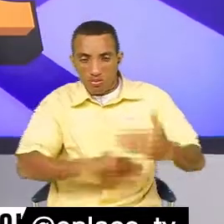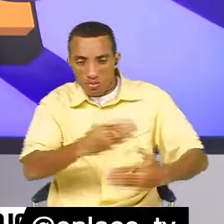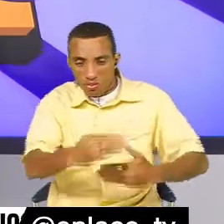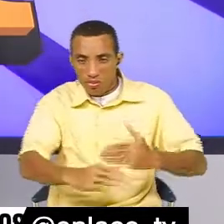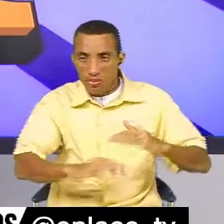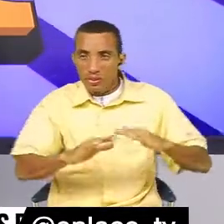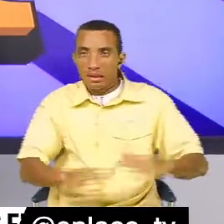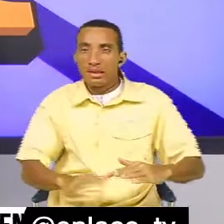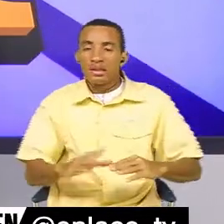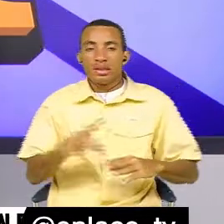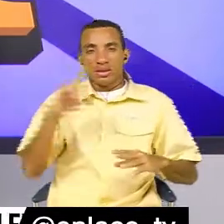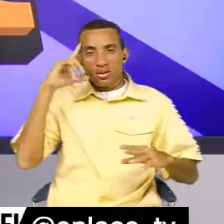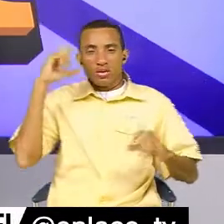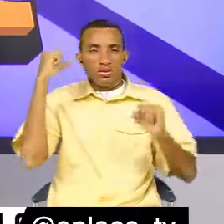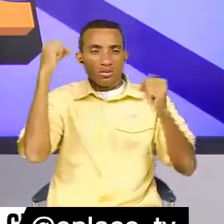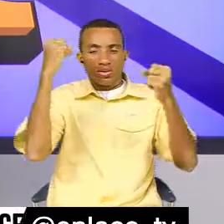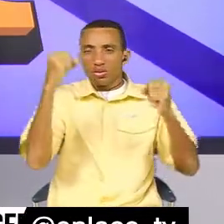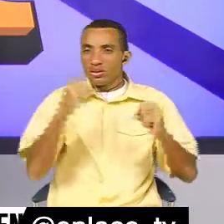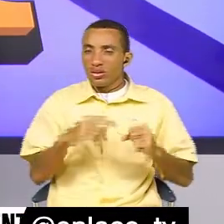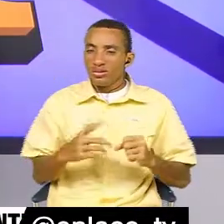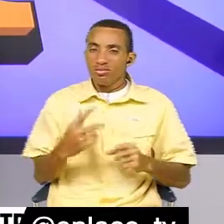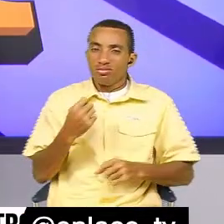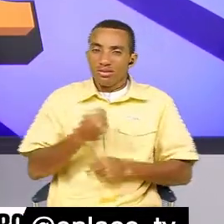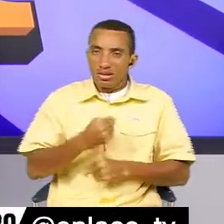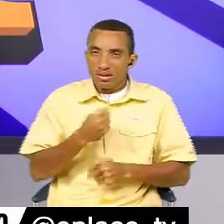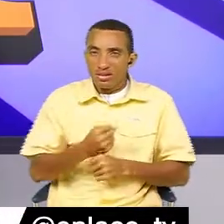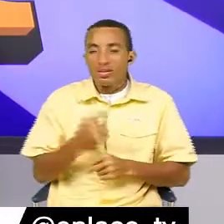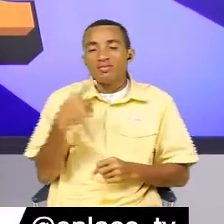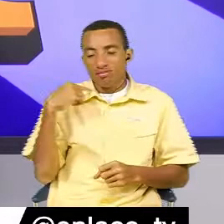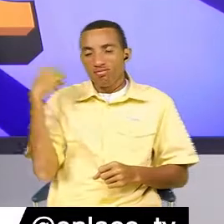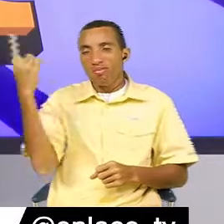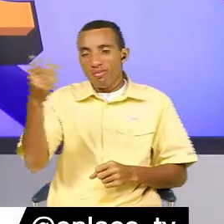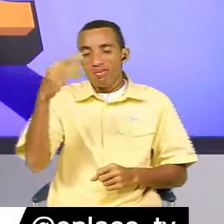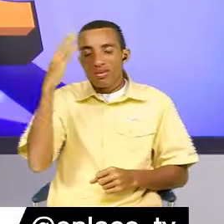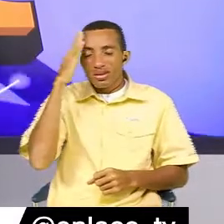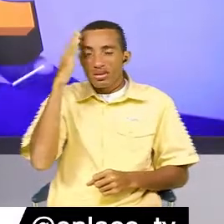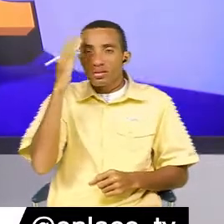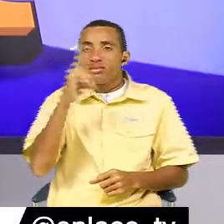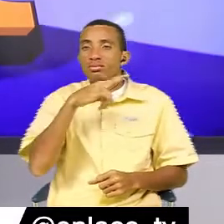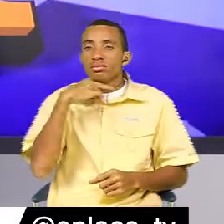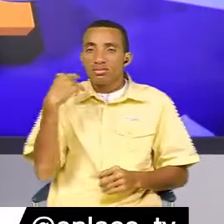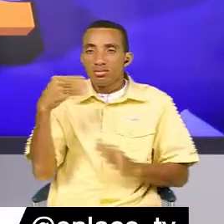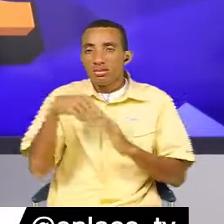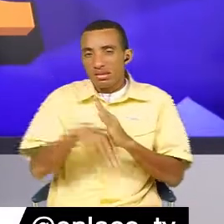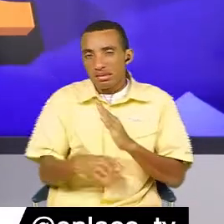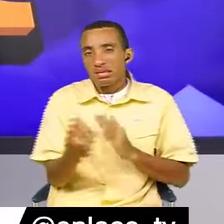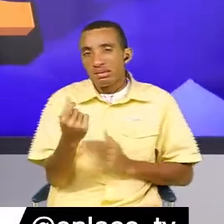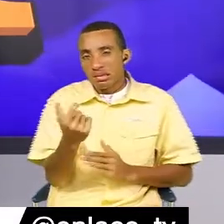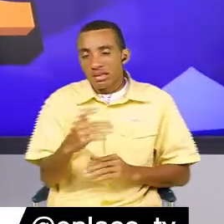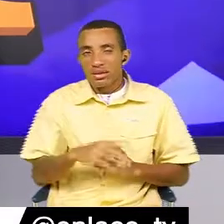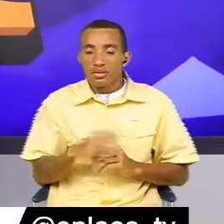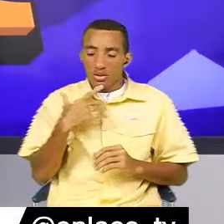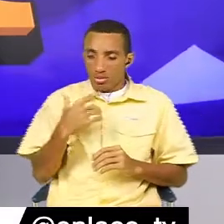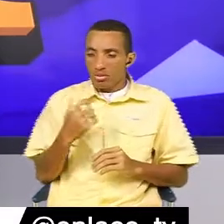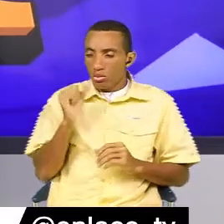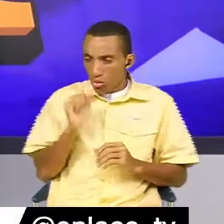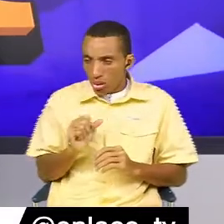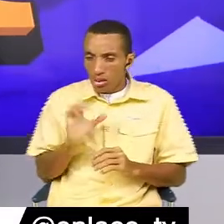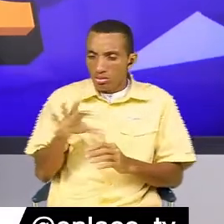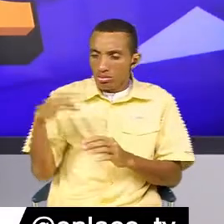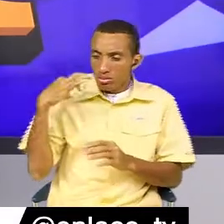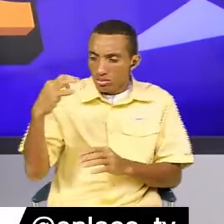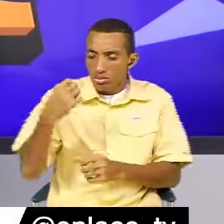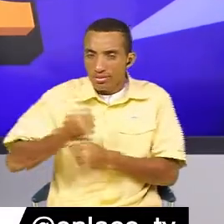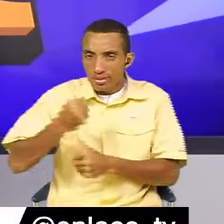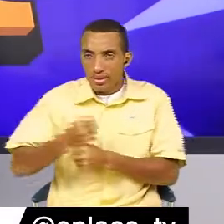empleo en la ciudad. Reconocen que no les son indiferentes a la crisis económica, pero piden oportunidades de trabajo digno. Y en otra